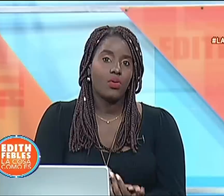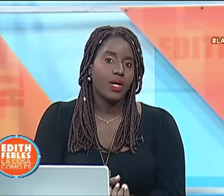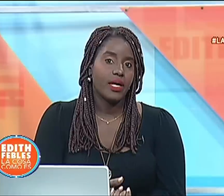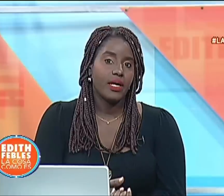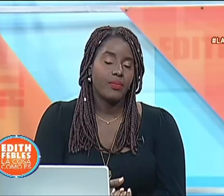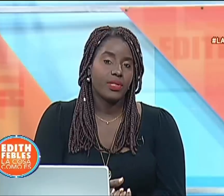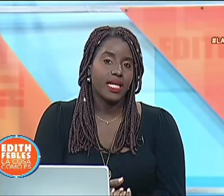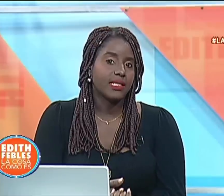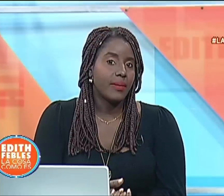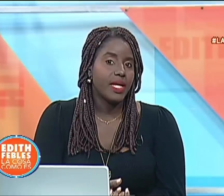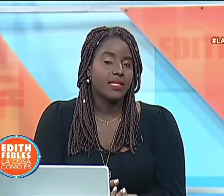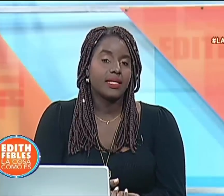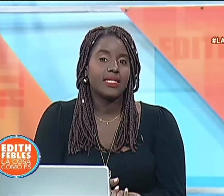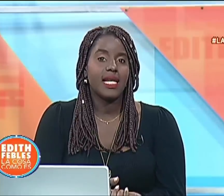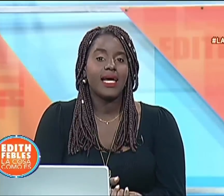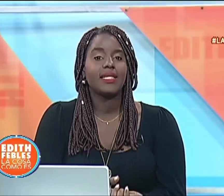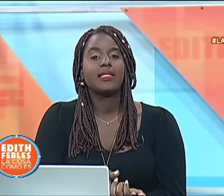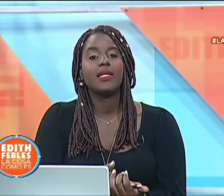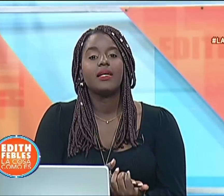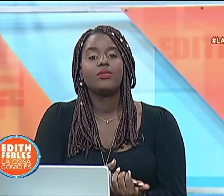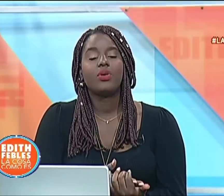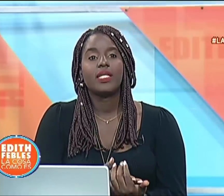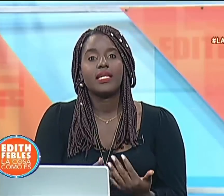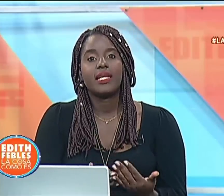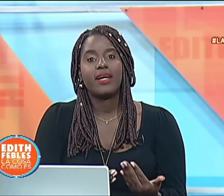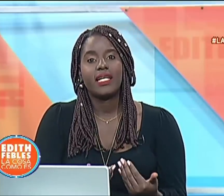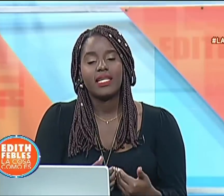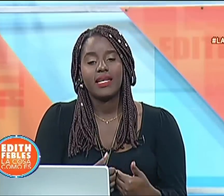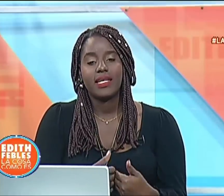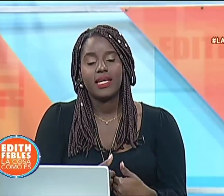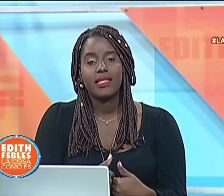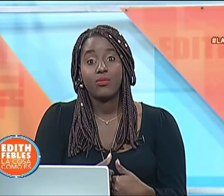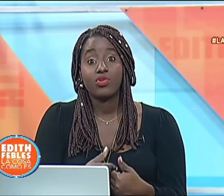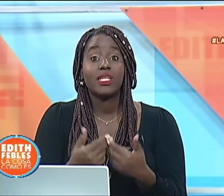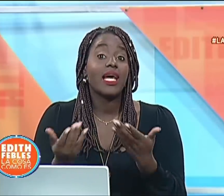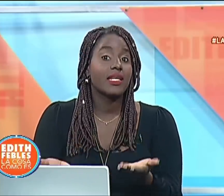Algo importante también es que ya la gente no es el que va a tener que